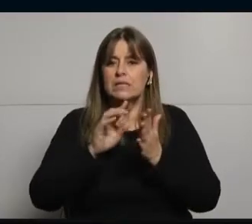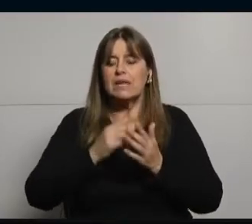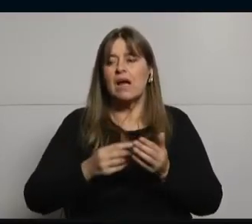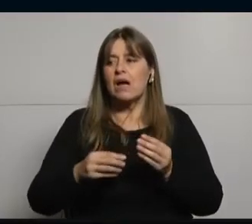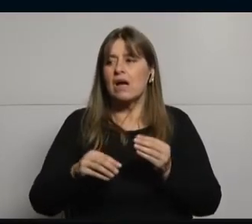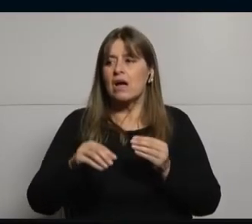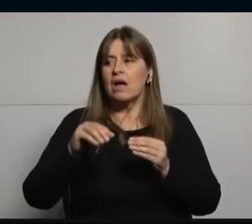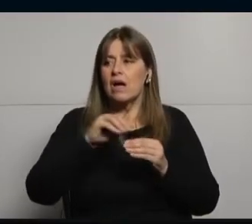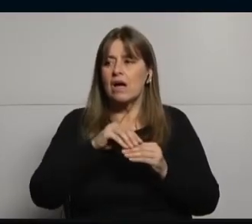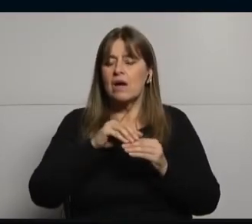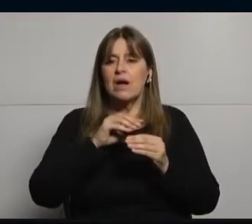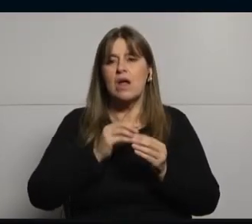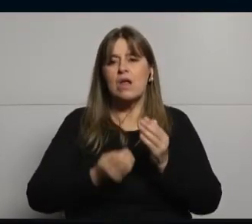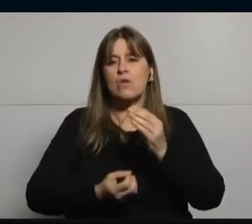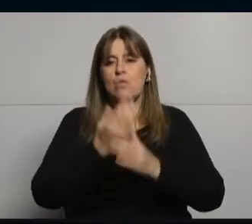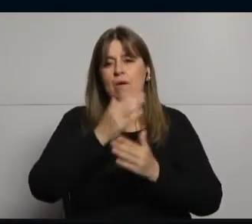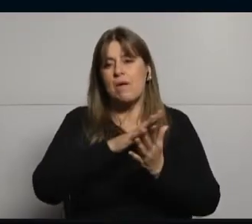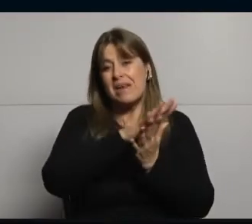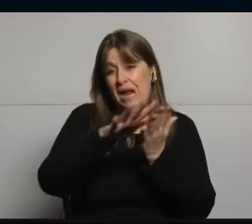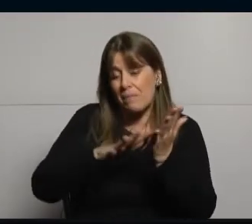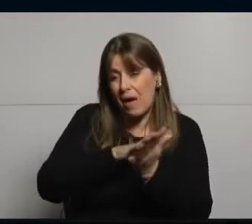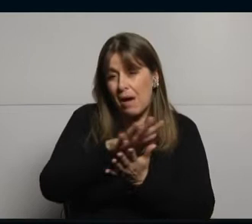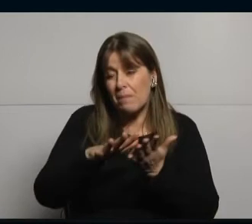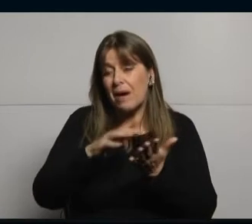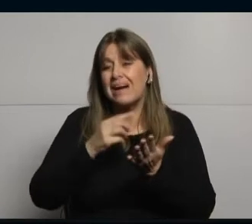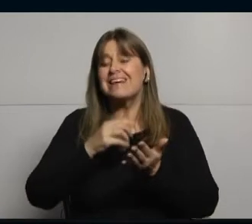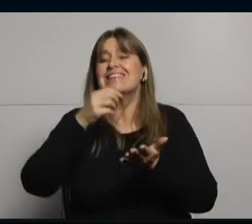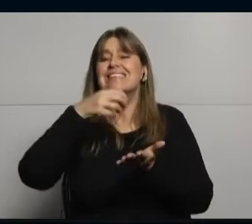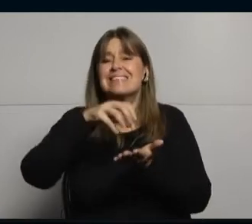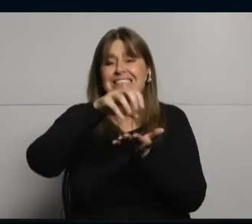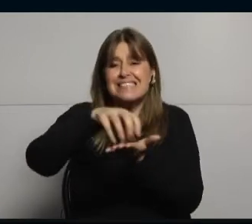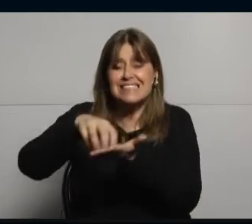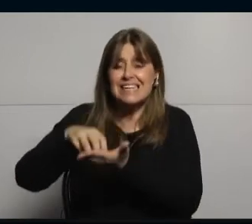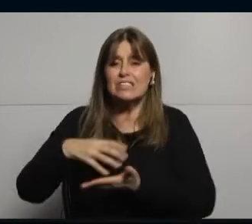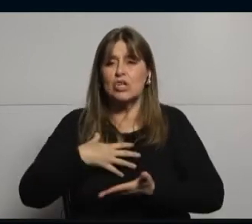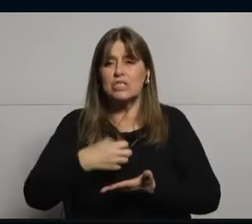agregado y nuevamente en el mapa, ¿sí? Qué centros de salud